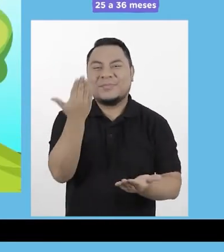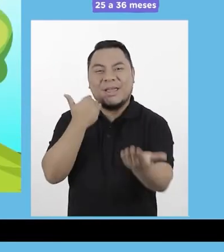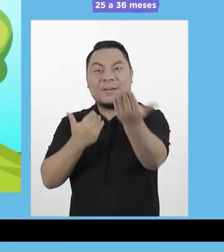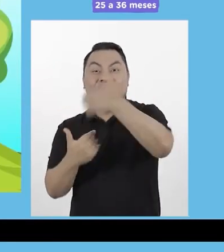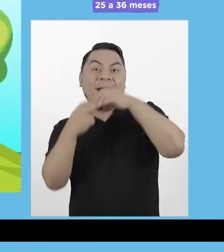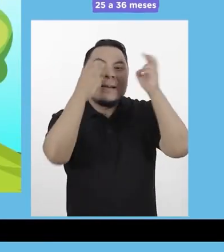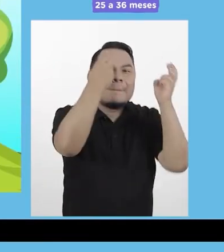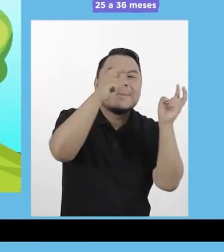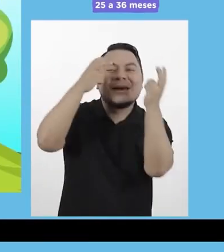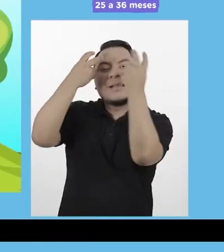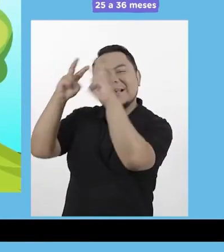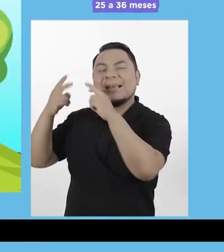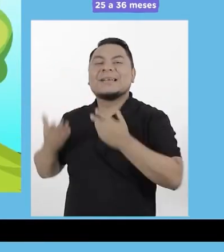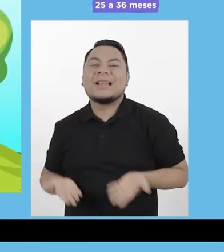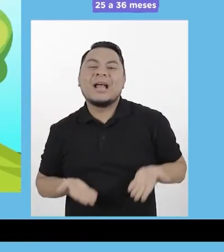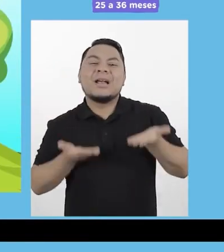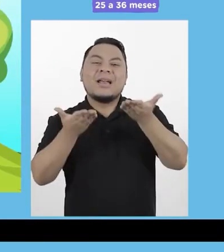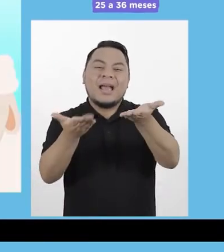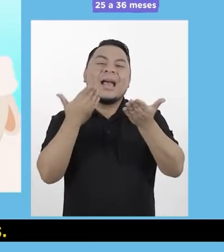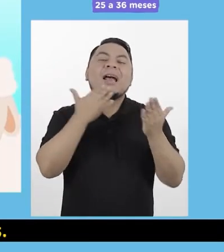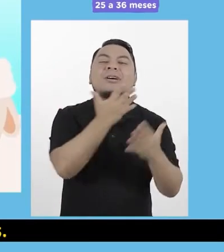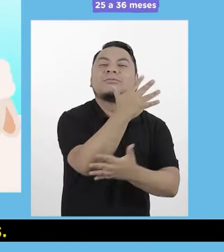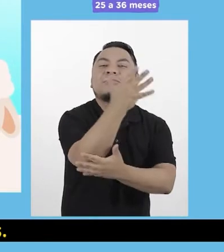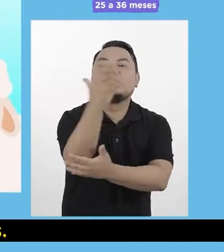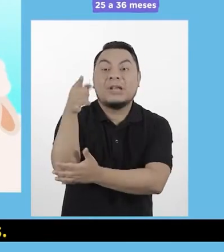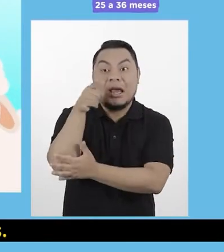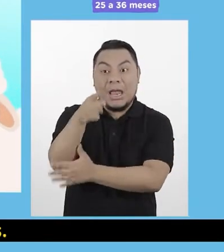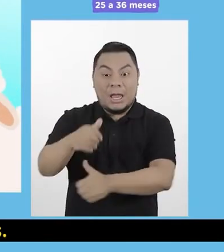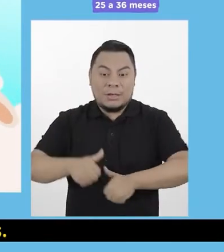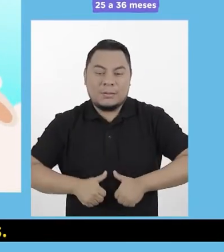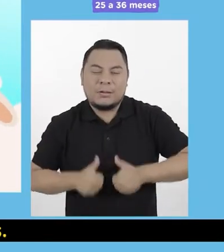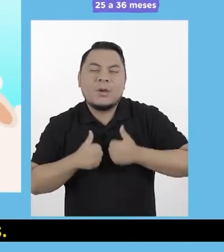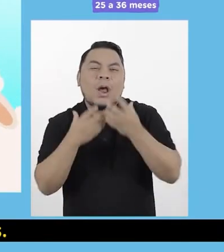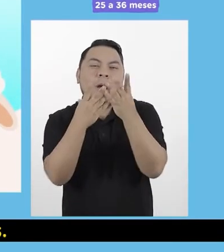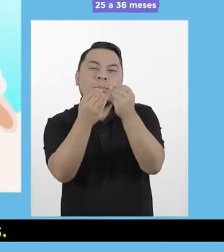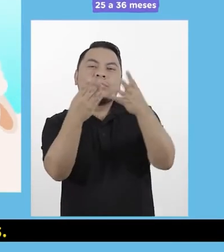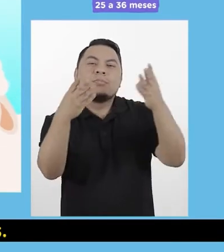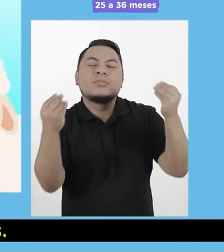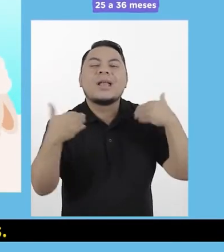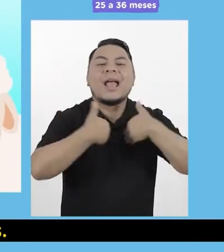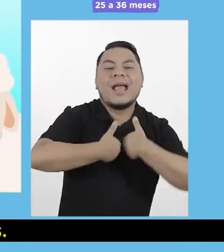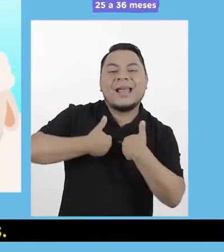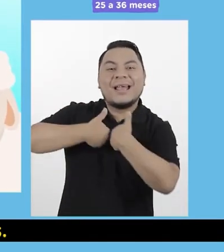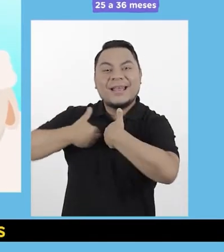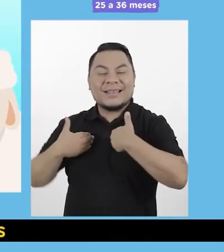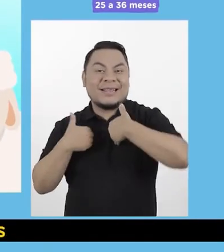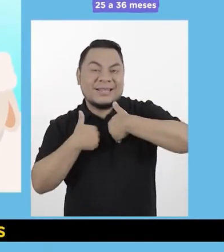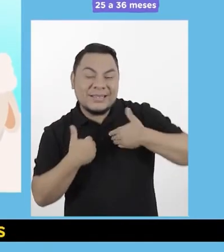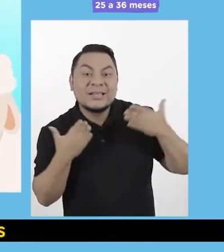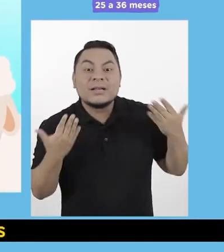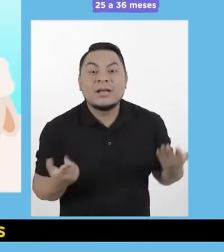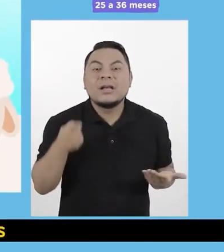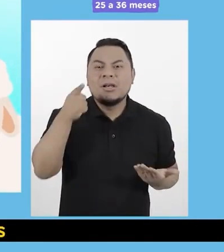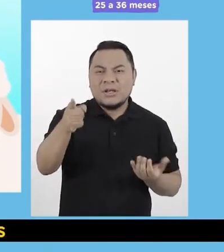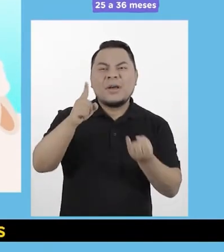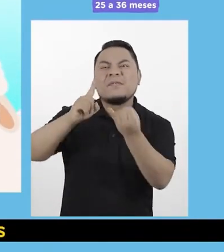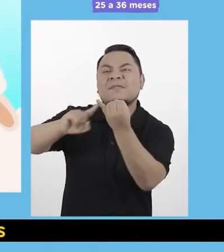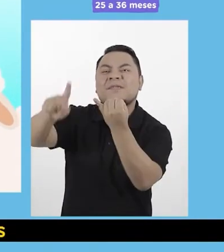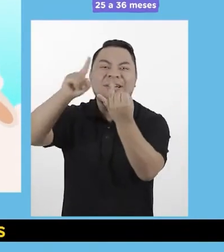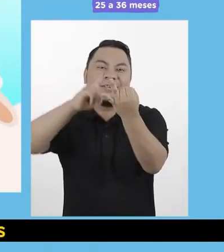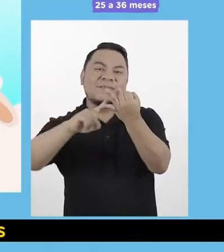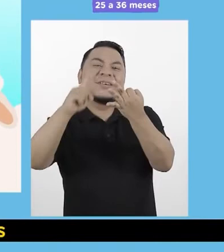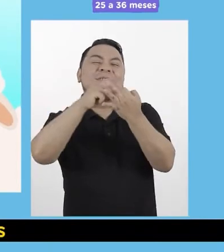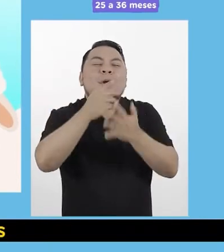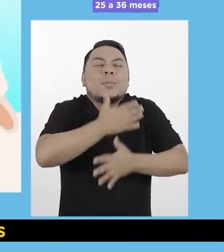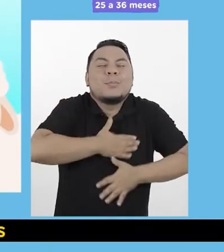Vamos de paseo a la granja, donde viven muchos animales. Son distintos y